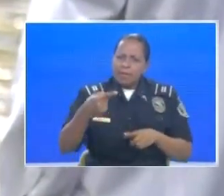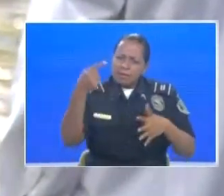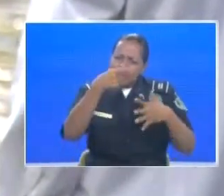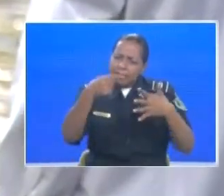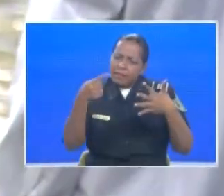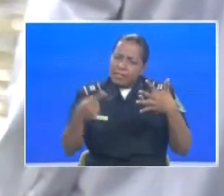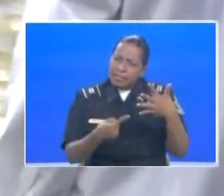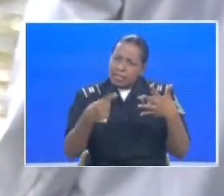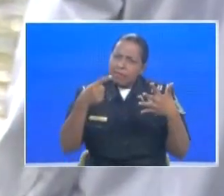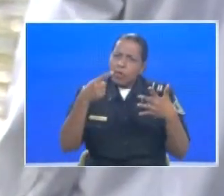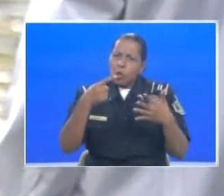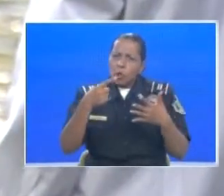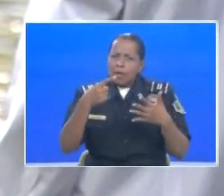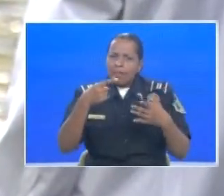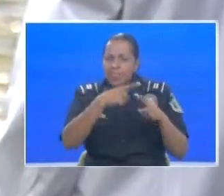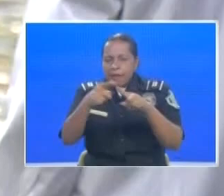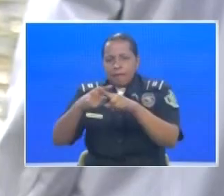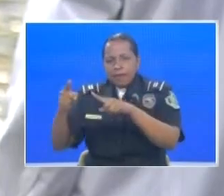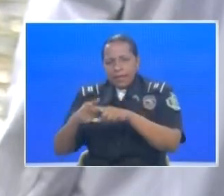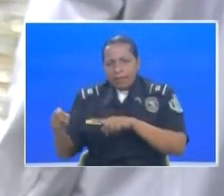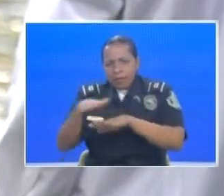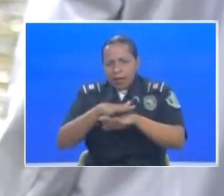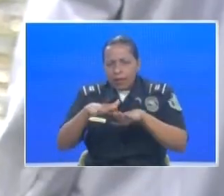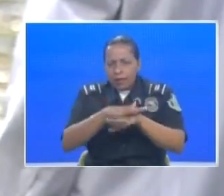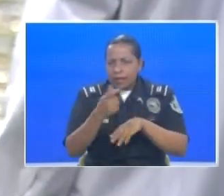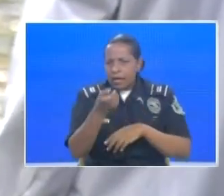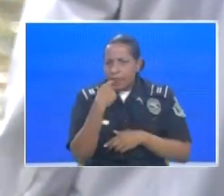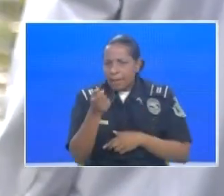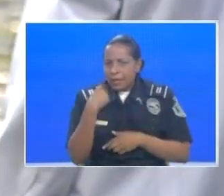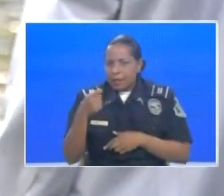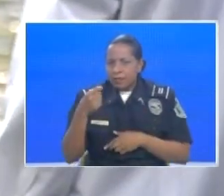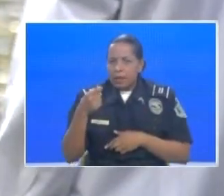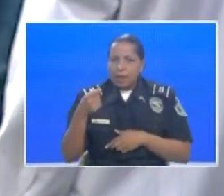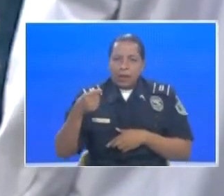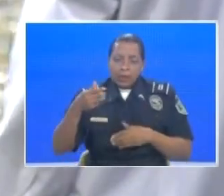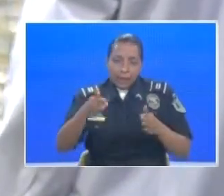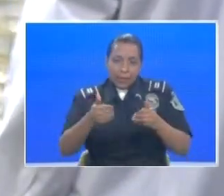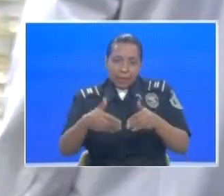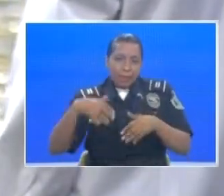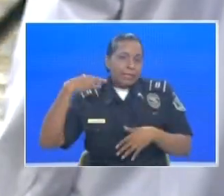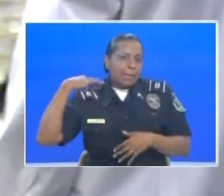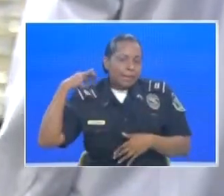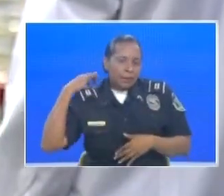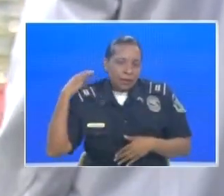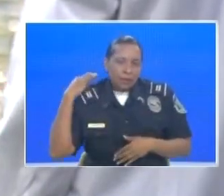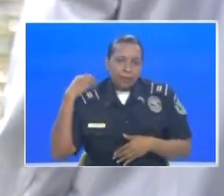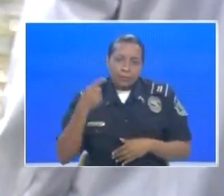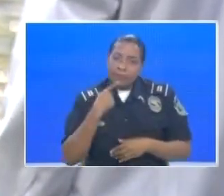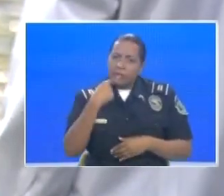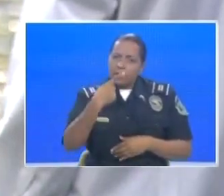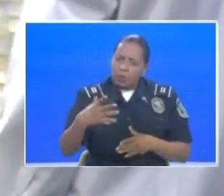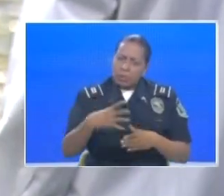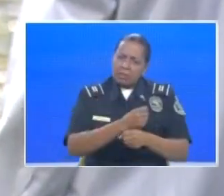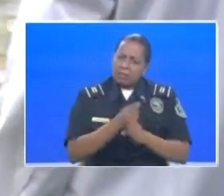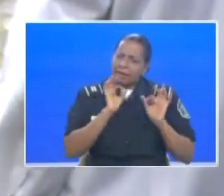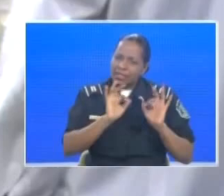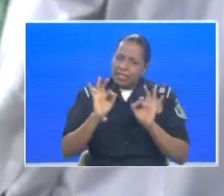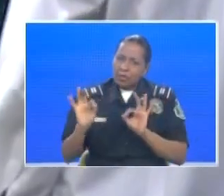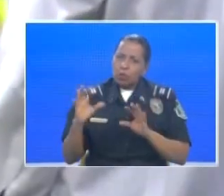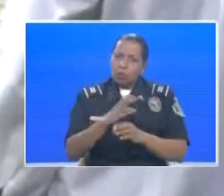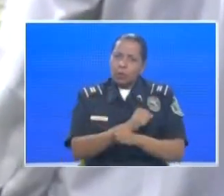de tratamientos. Eso es importante para el país, que Panamá sea invitado. Eso nos dice a nosotros que se está haciendo las cosas